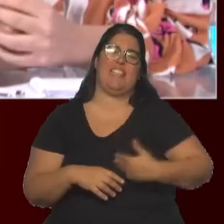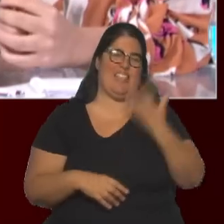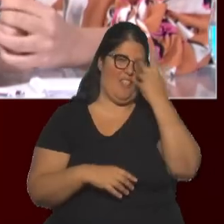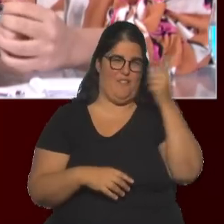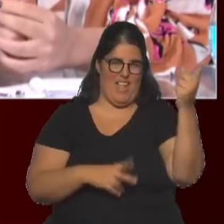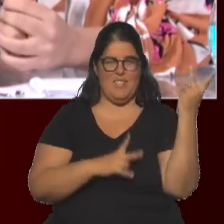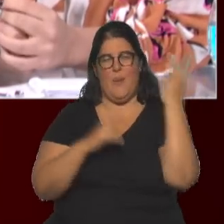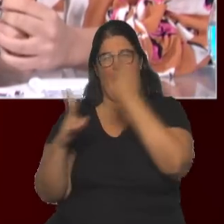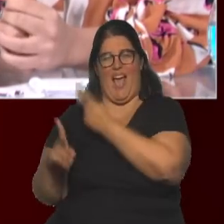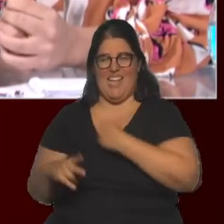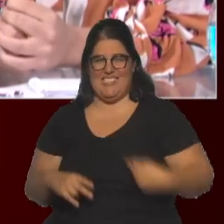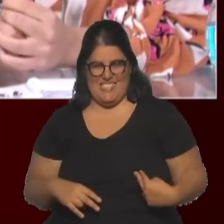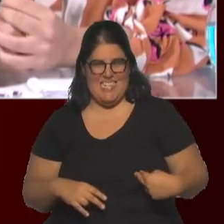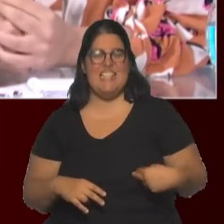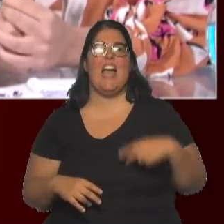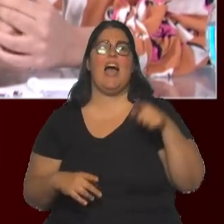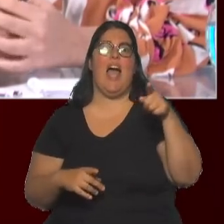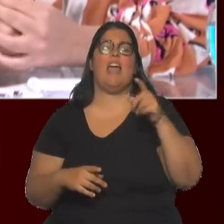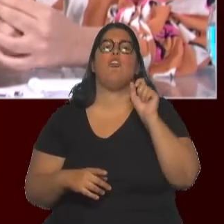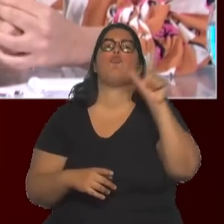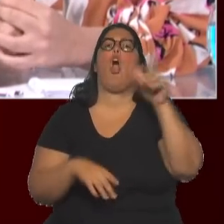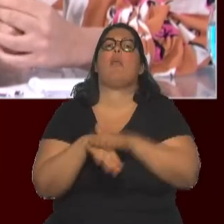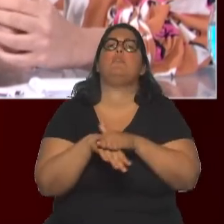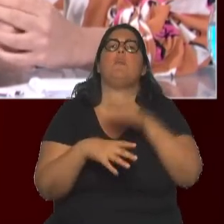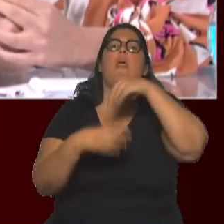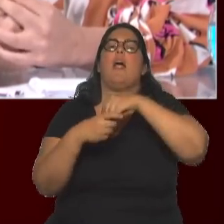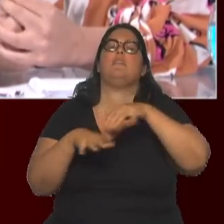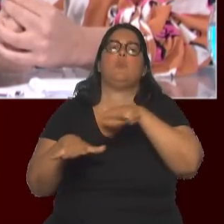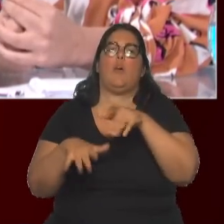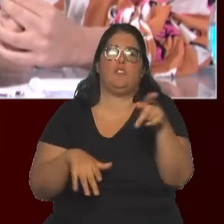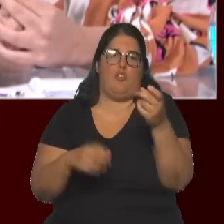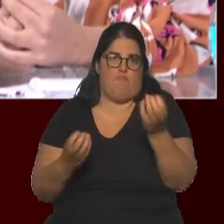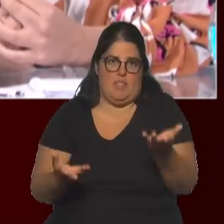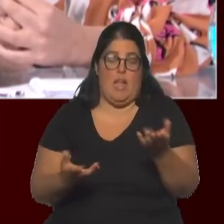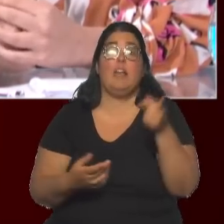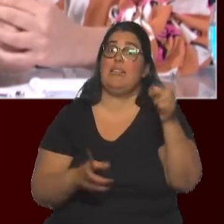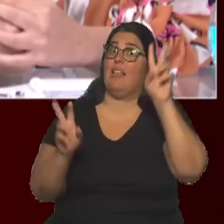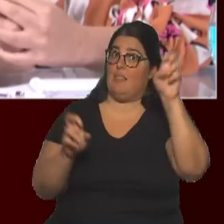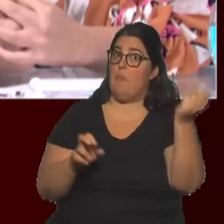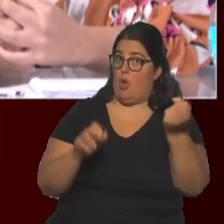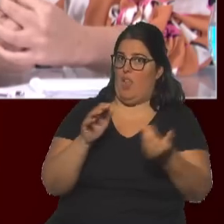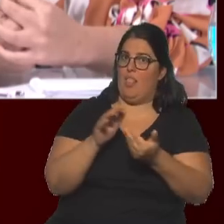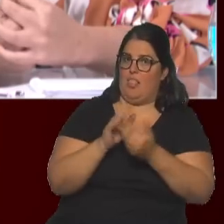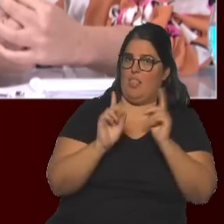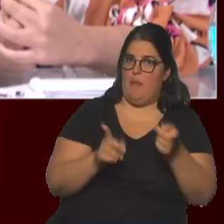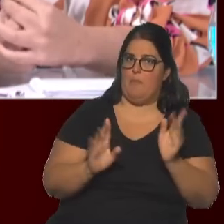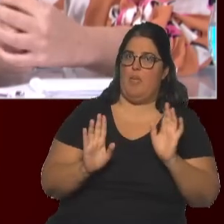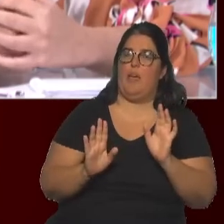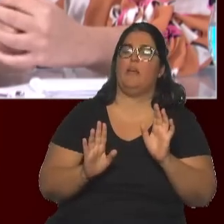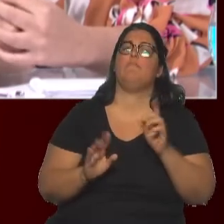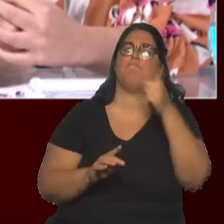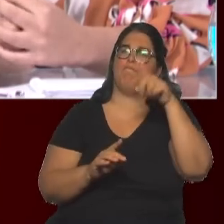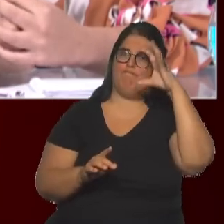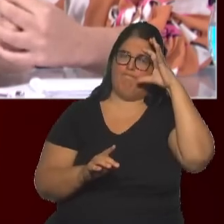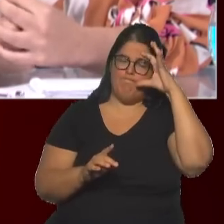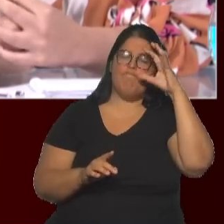este contexto de tensión? Sí, también es muy conveniente tratar ese tema porque destaquemos que tanto